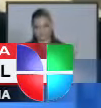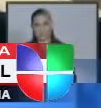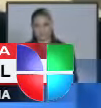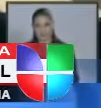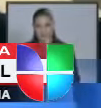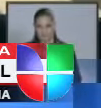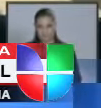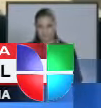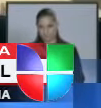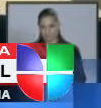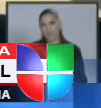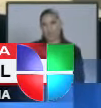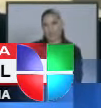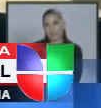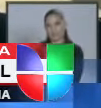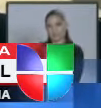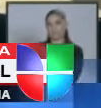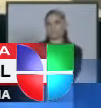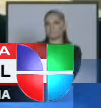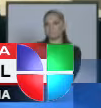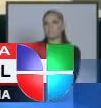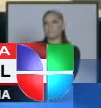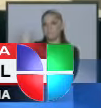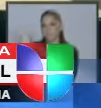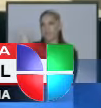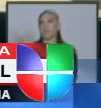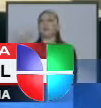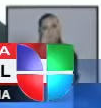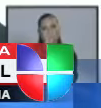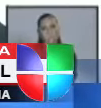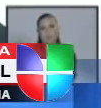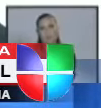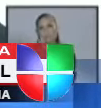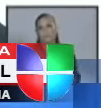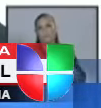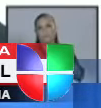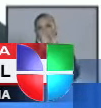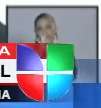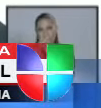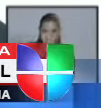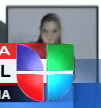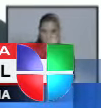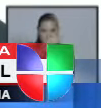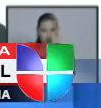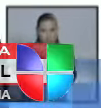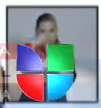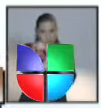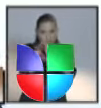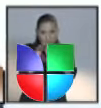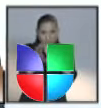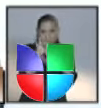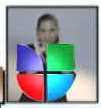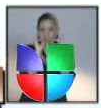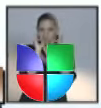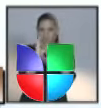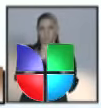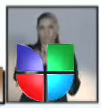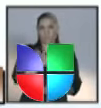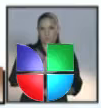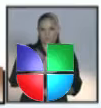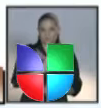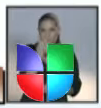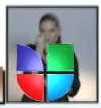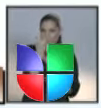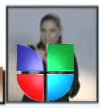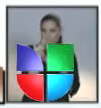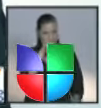pasaron por alto el tema del narcotráfico y las más de 50,000 muertes violentas que la narcoviolencia ha provocado de